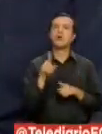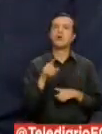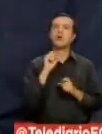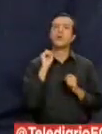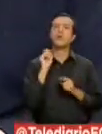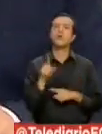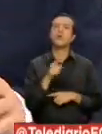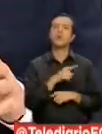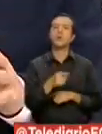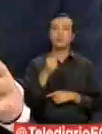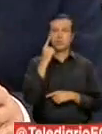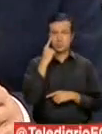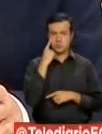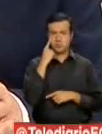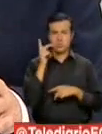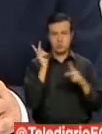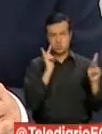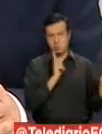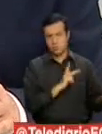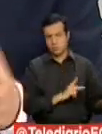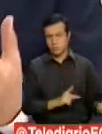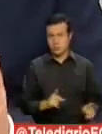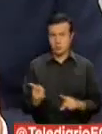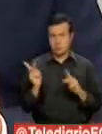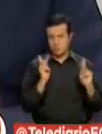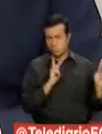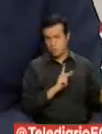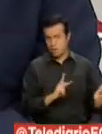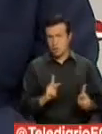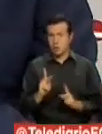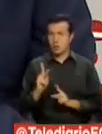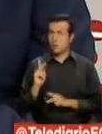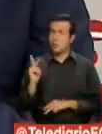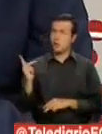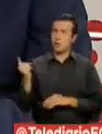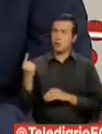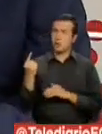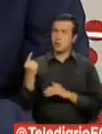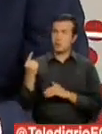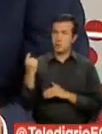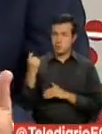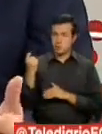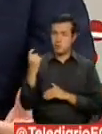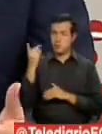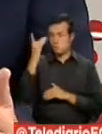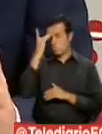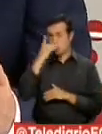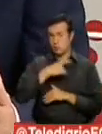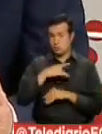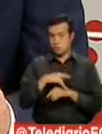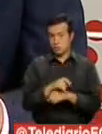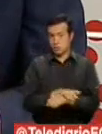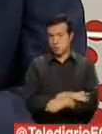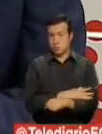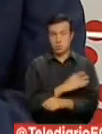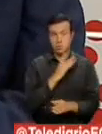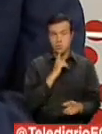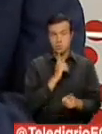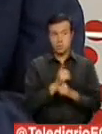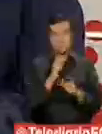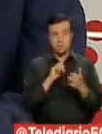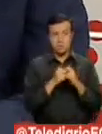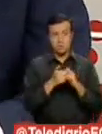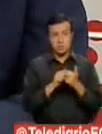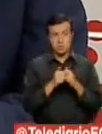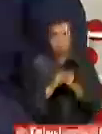Claro. Este plan es un plan autoimpuesto, es resultado de una necesidad, de una toma de conciencia respecto de los